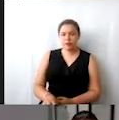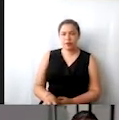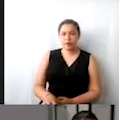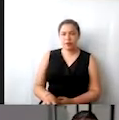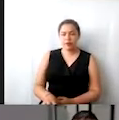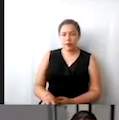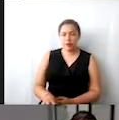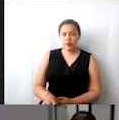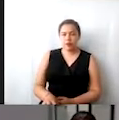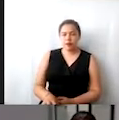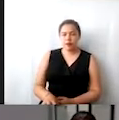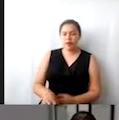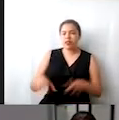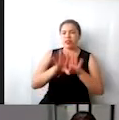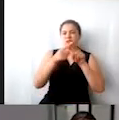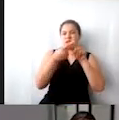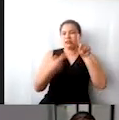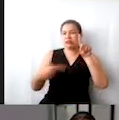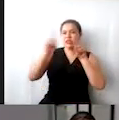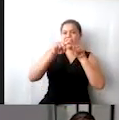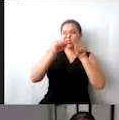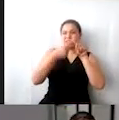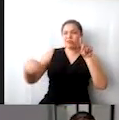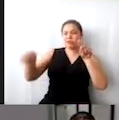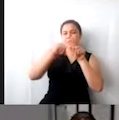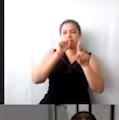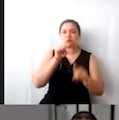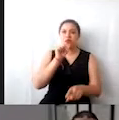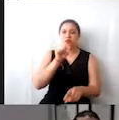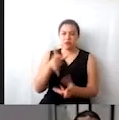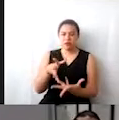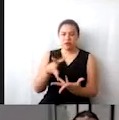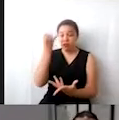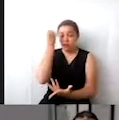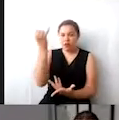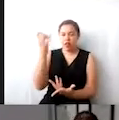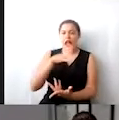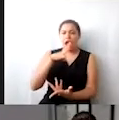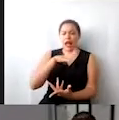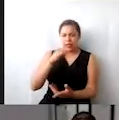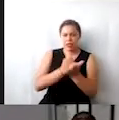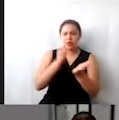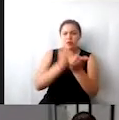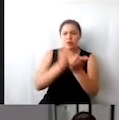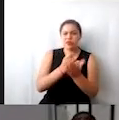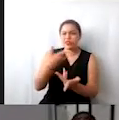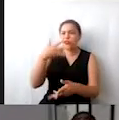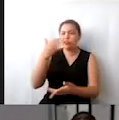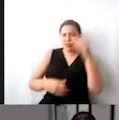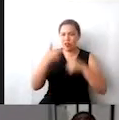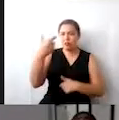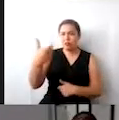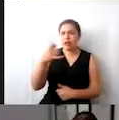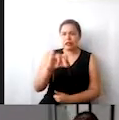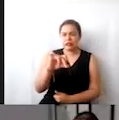es un círculo vicioso porque imaginemos que efectivamente sí debemos impuestos. Ok, sí debo